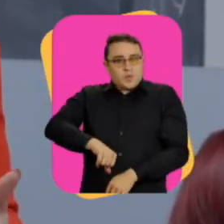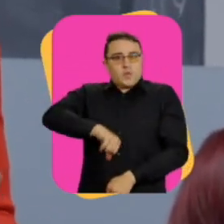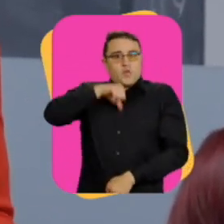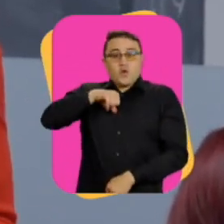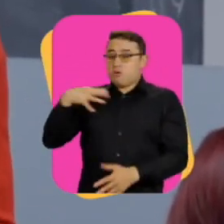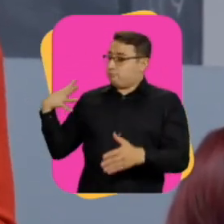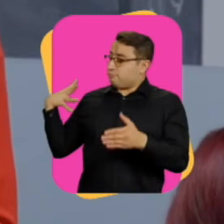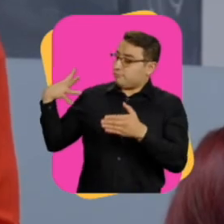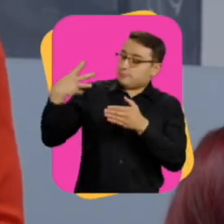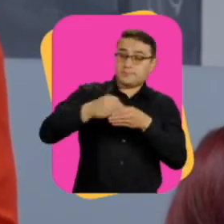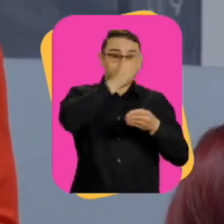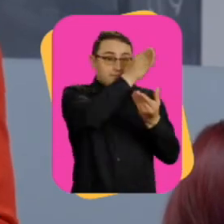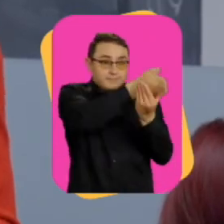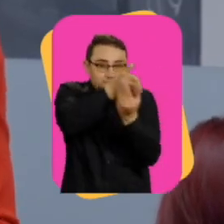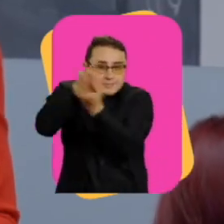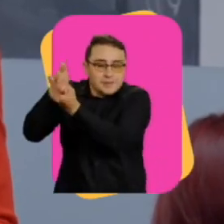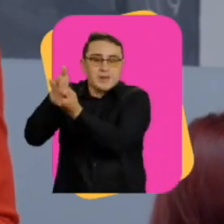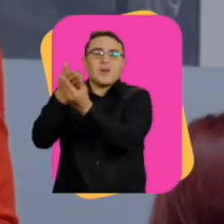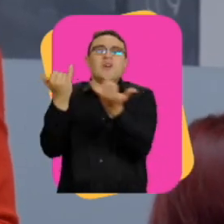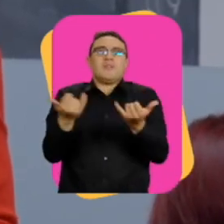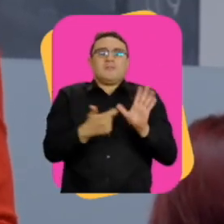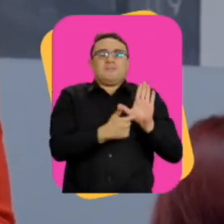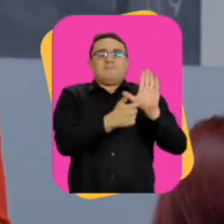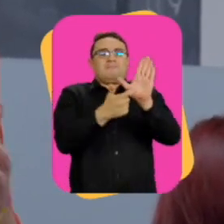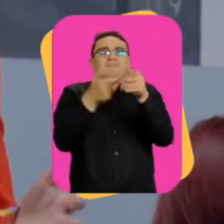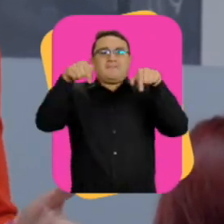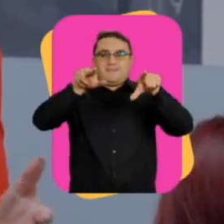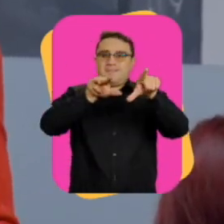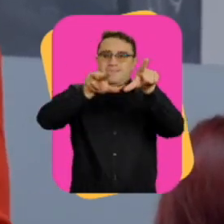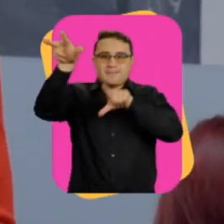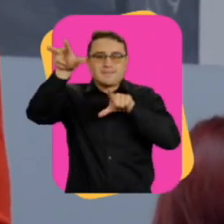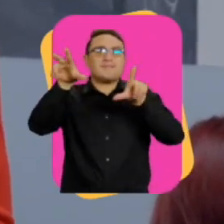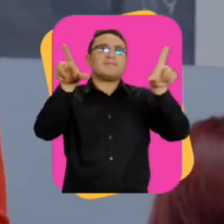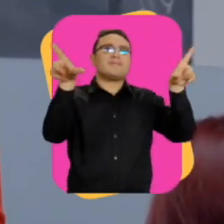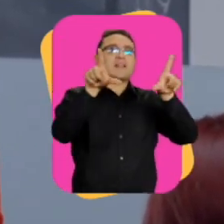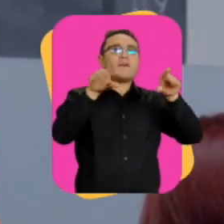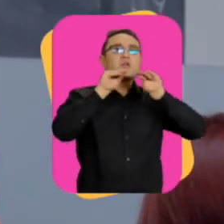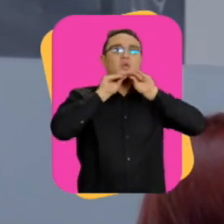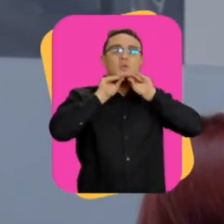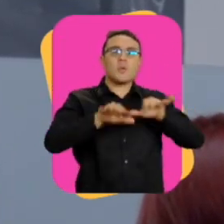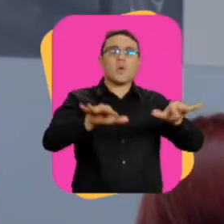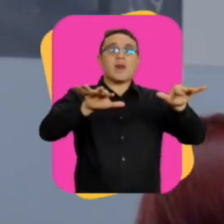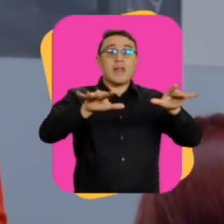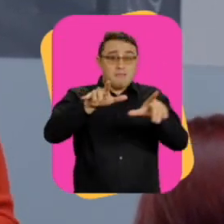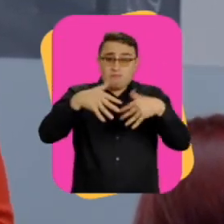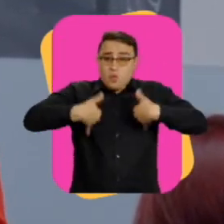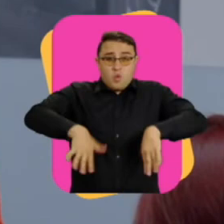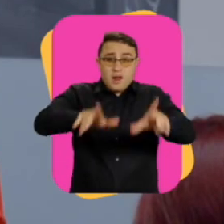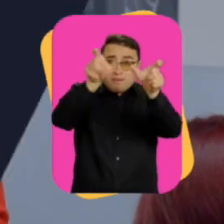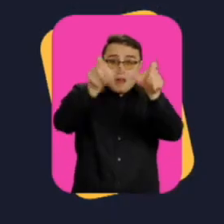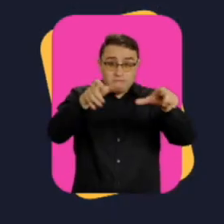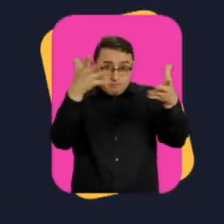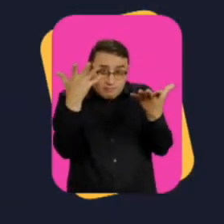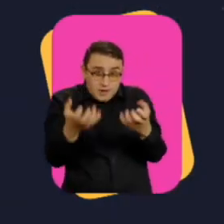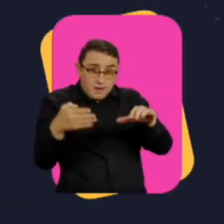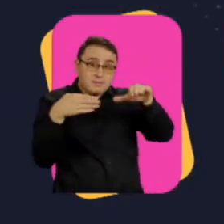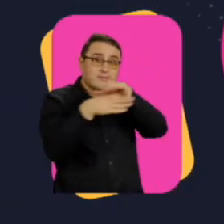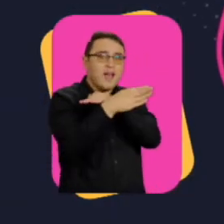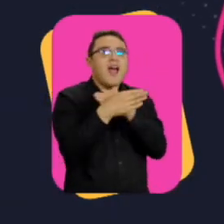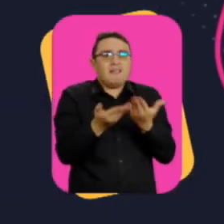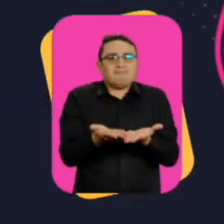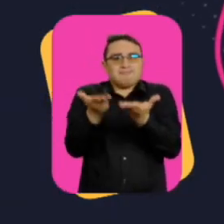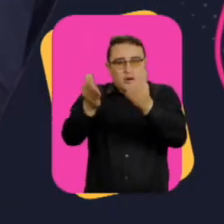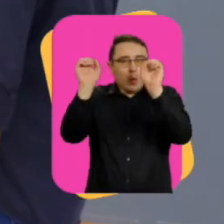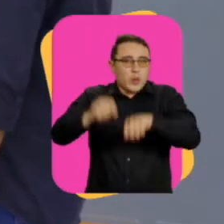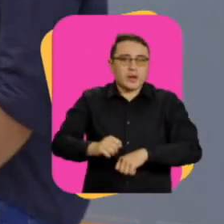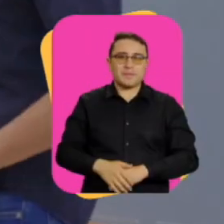a disposición no solamente de nuestra gente del canal y de la televisión pública, sino de cualquier ciudadano que quiera acceder a él.